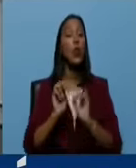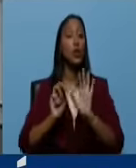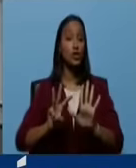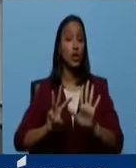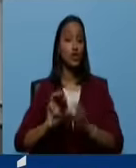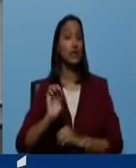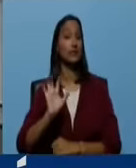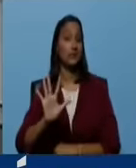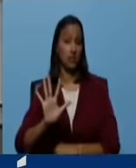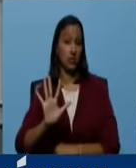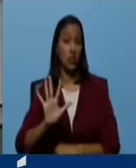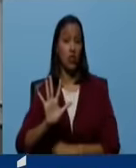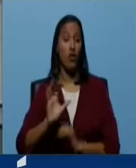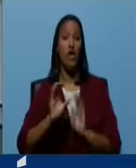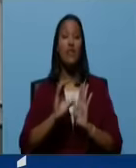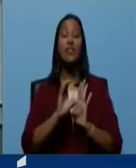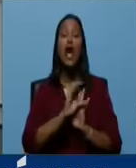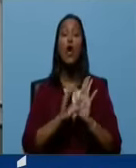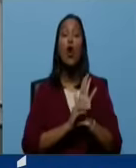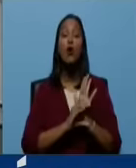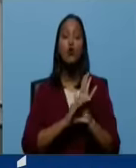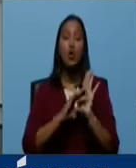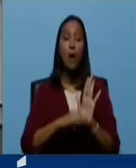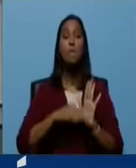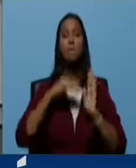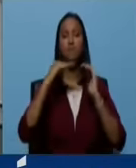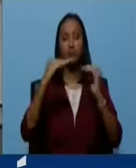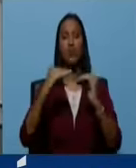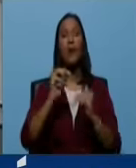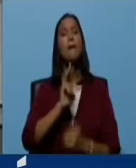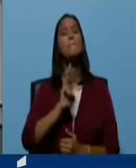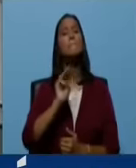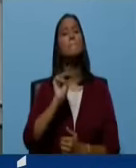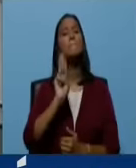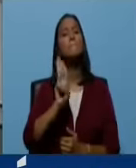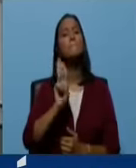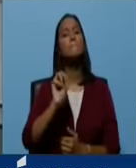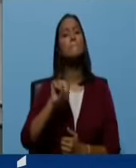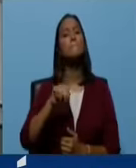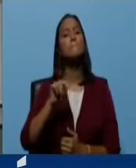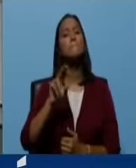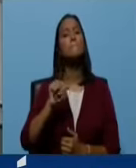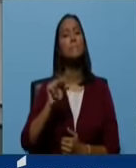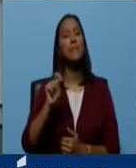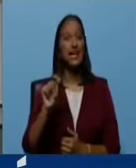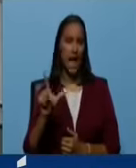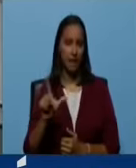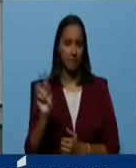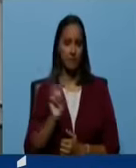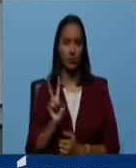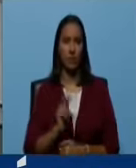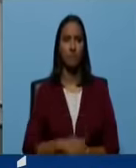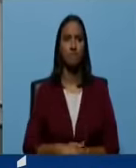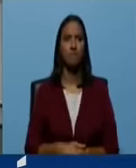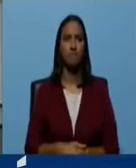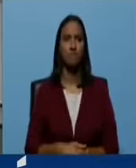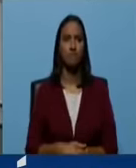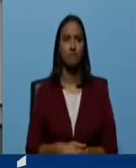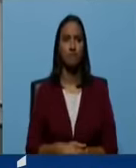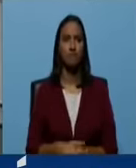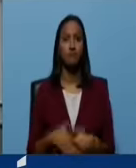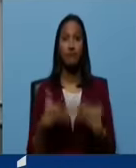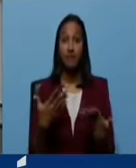485 del Código Penal venezolano. Veamos entonces, fíjense cómo un